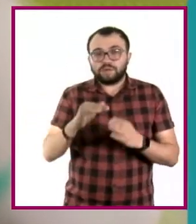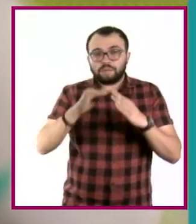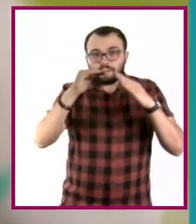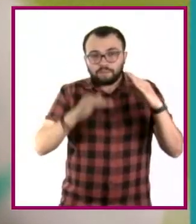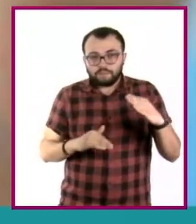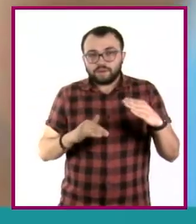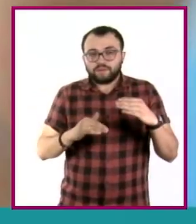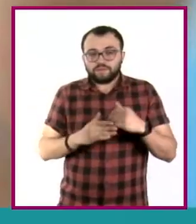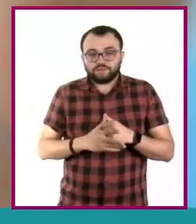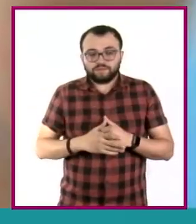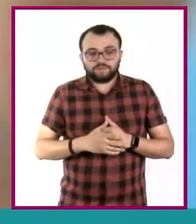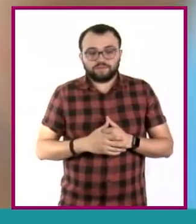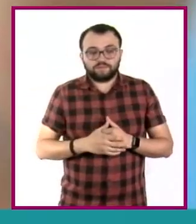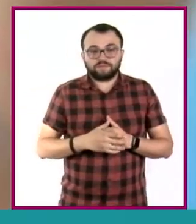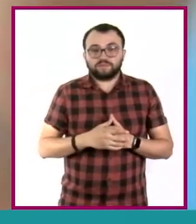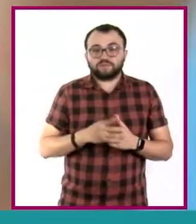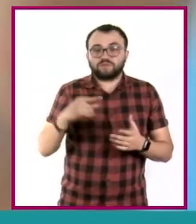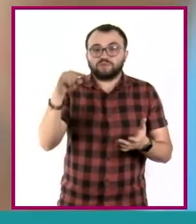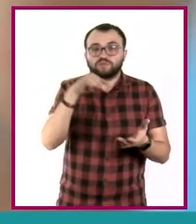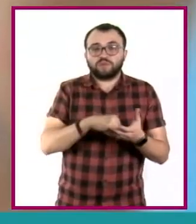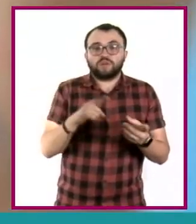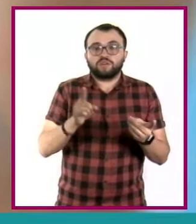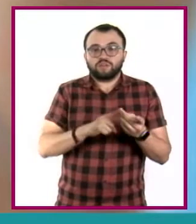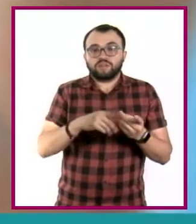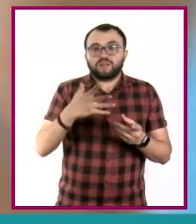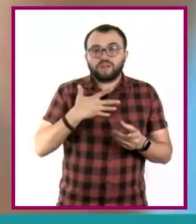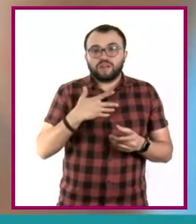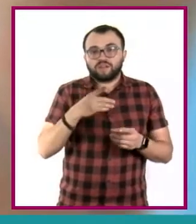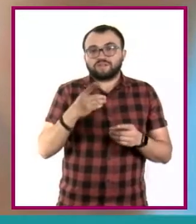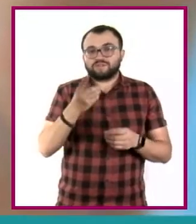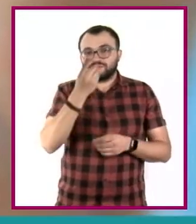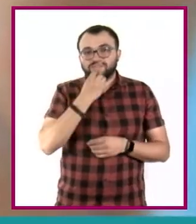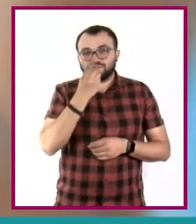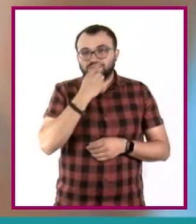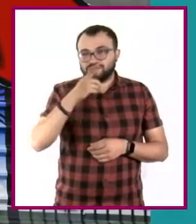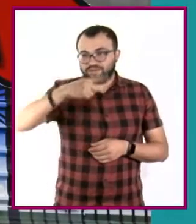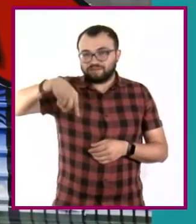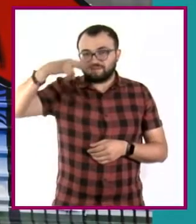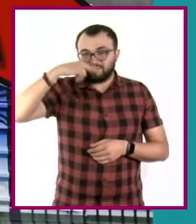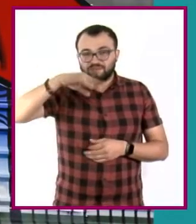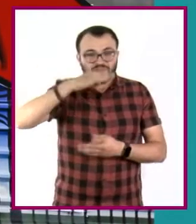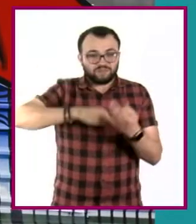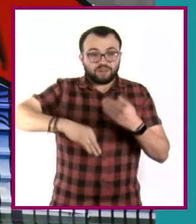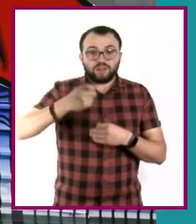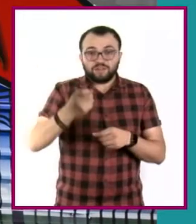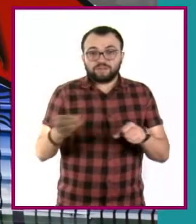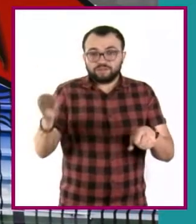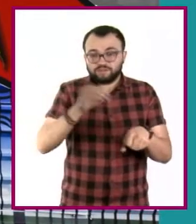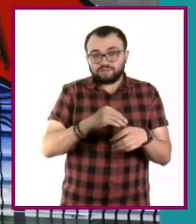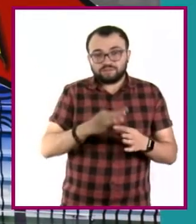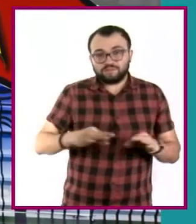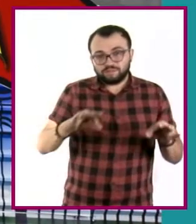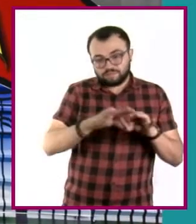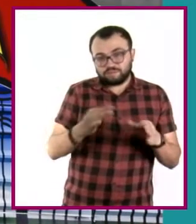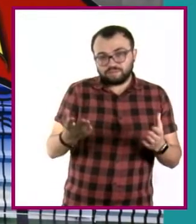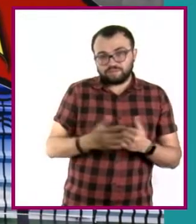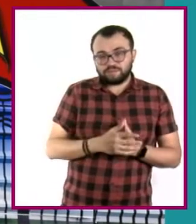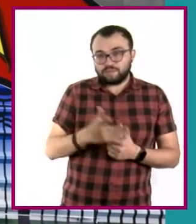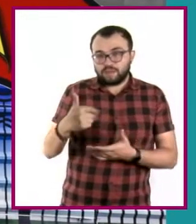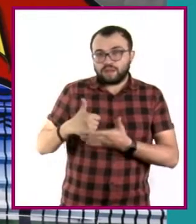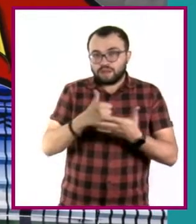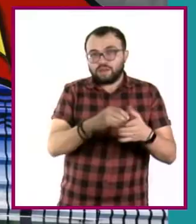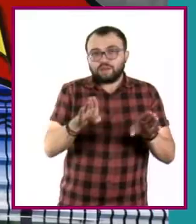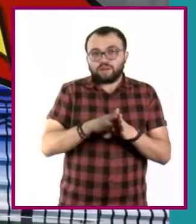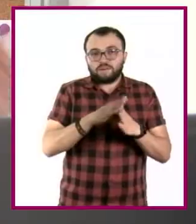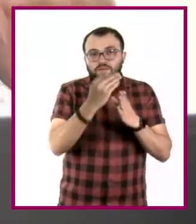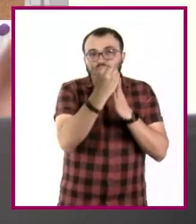regular. En un país con una proporción alta de diabéticos como México, es una contribución muy importante, al mismo tiempo que ayuda a